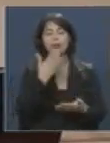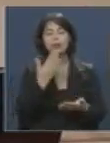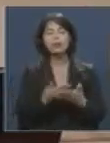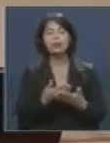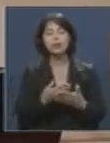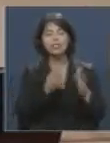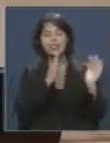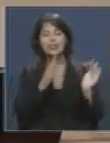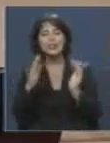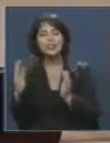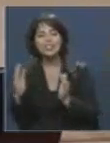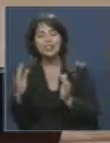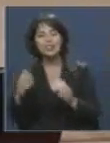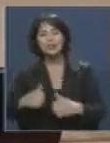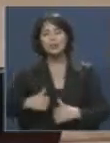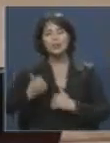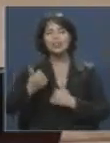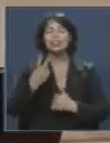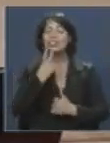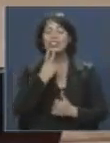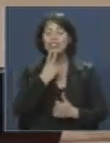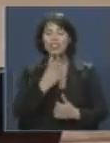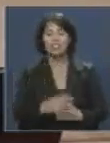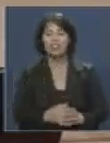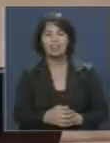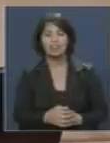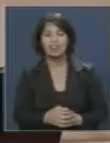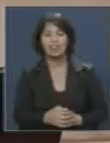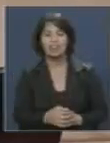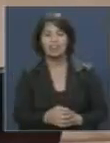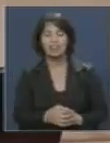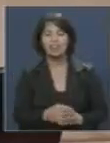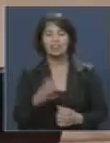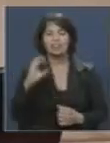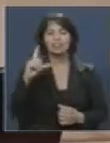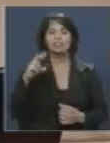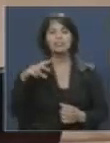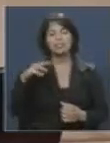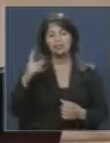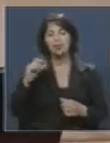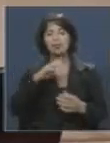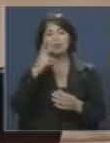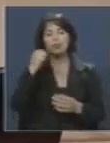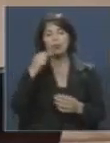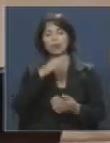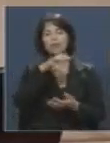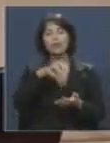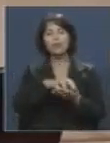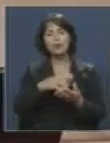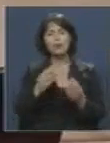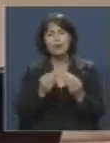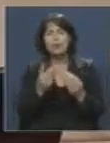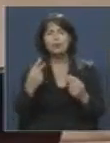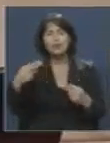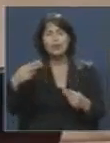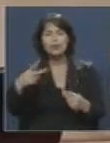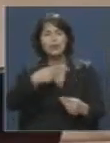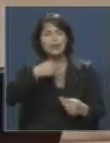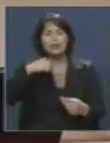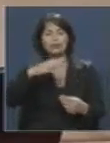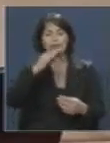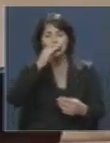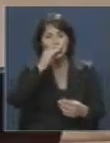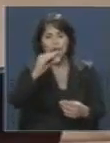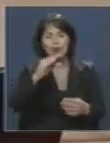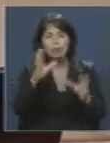se es ordenado y voluntarioso en la vida. Don Celino fue un hombre de pueblo, una persona con muchos valores que vemos en nuestro campo o en